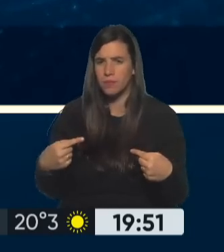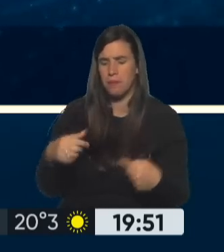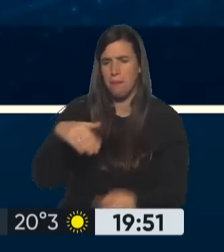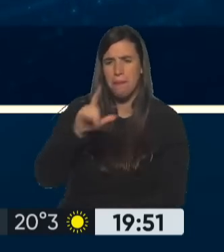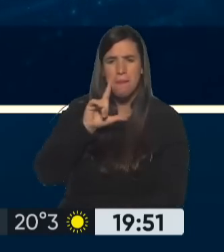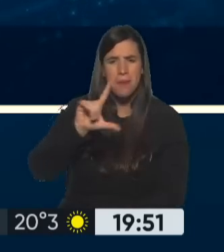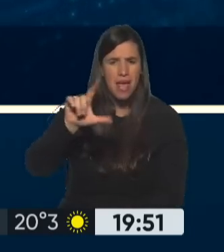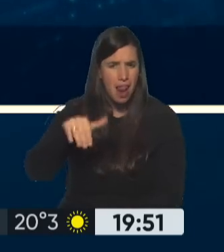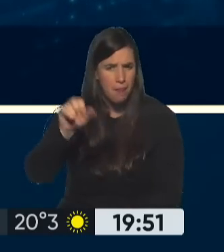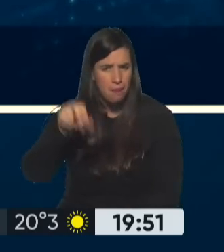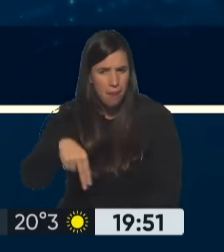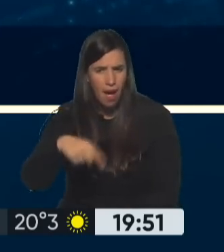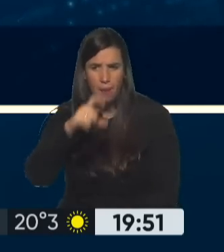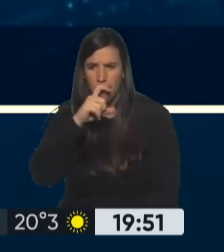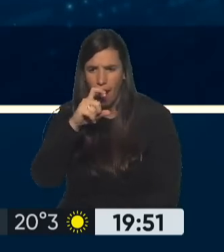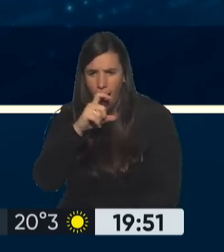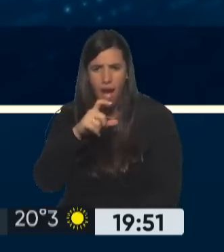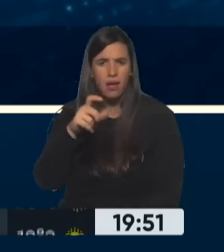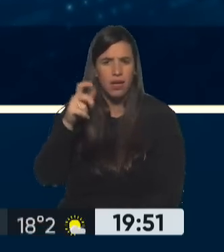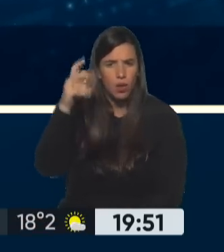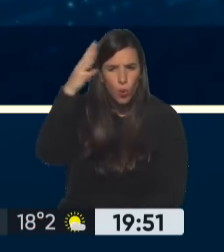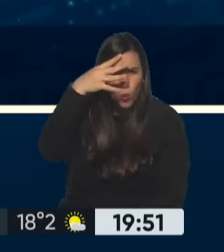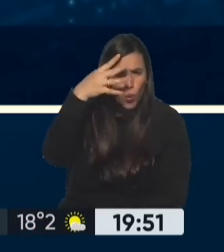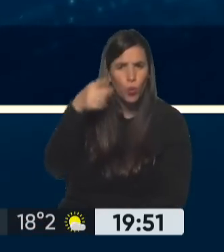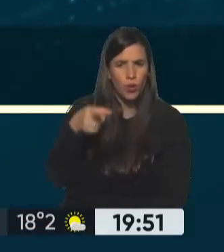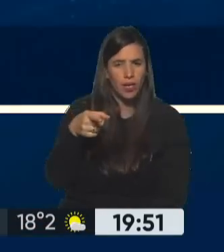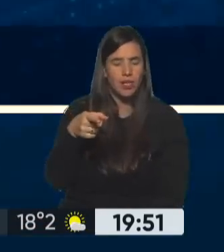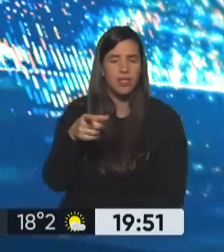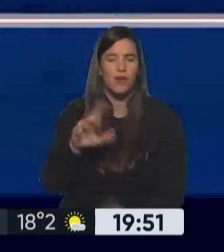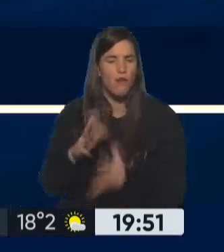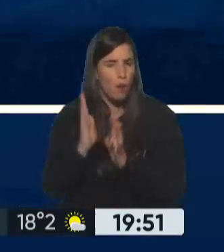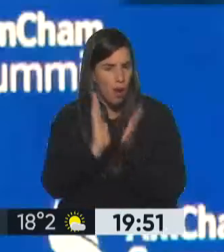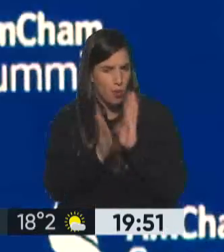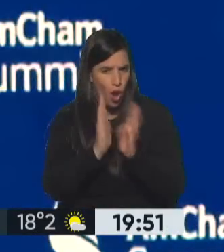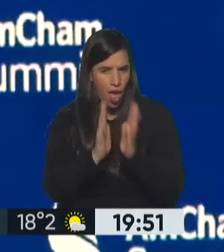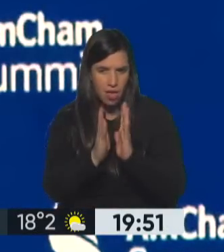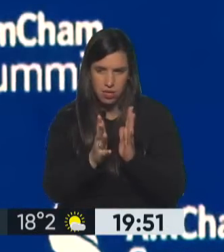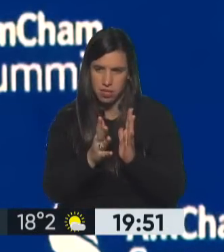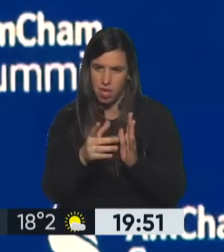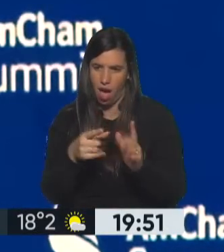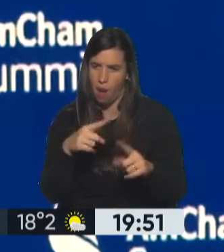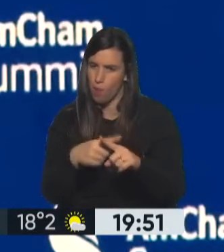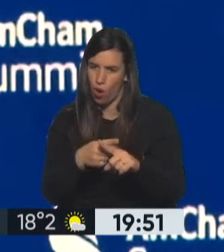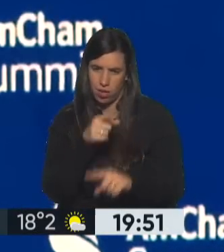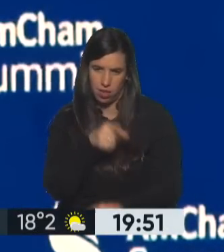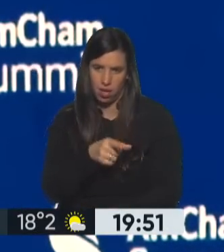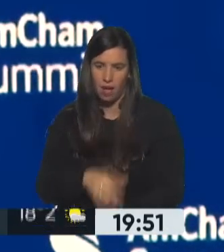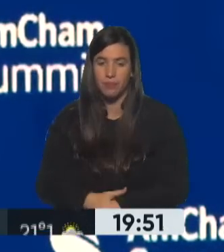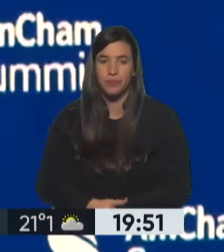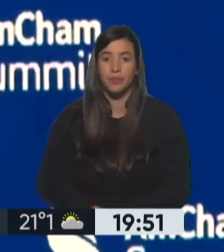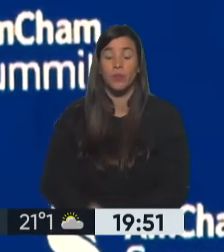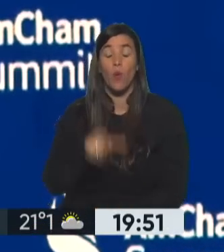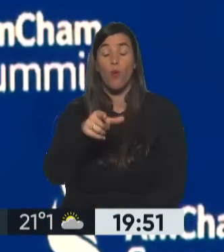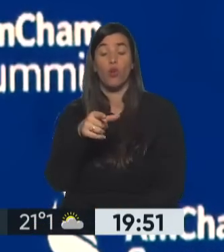que están instalando este clima, están utilizando la violencia como herramienta de acción política, ¿no? vos tenés algo para responder